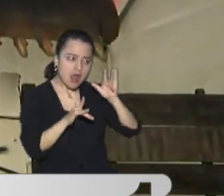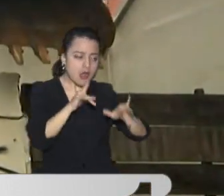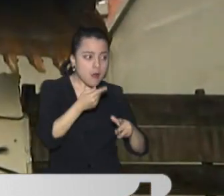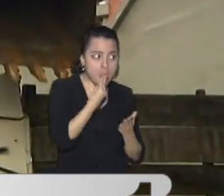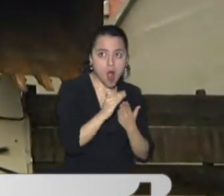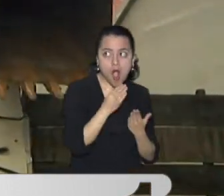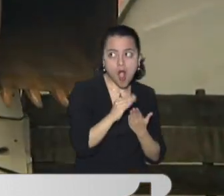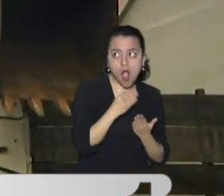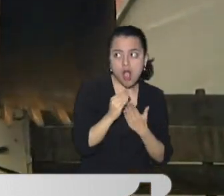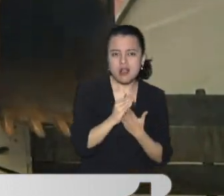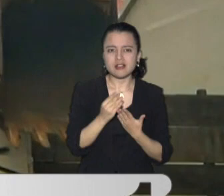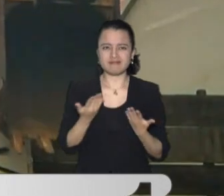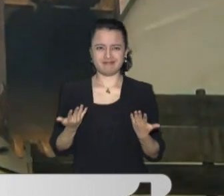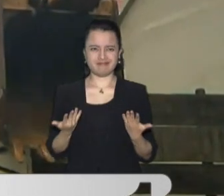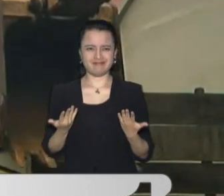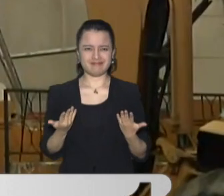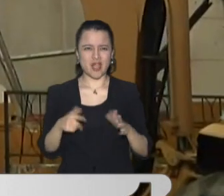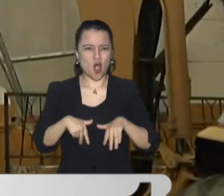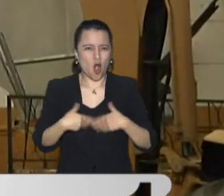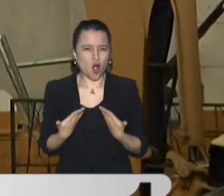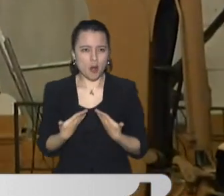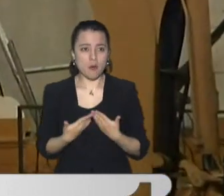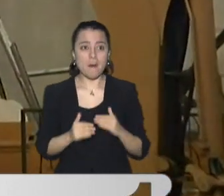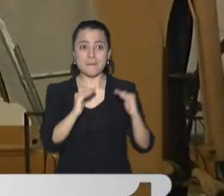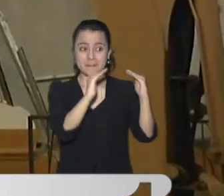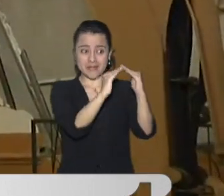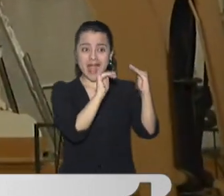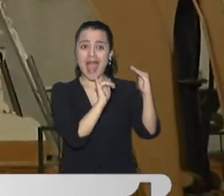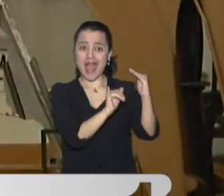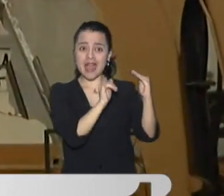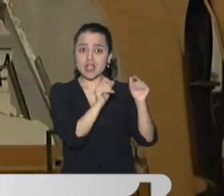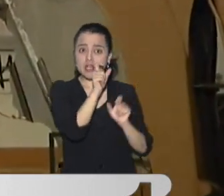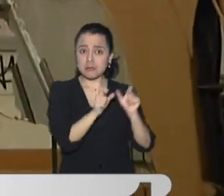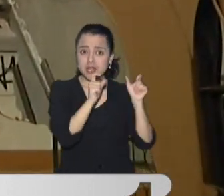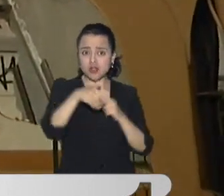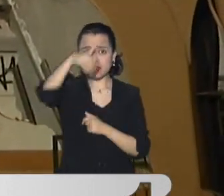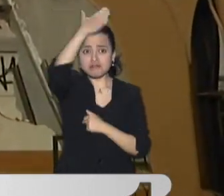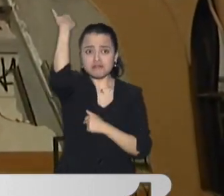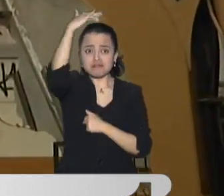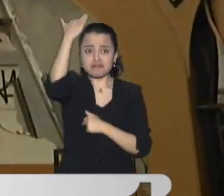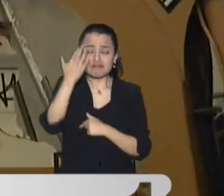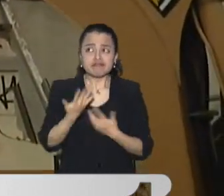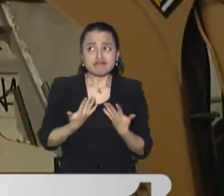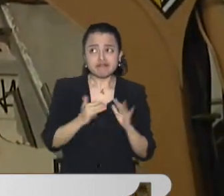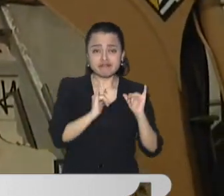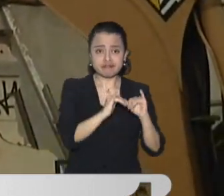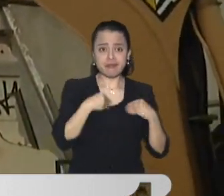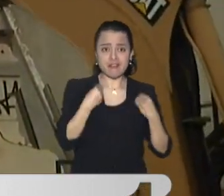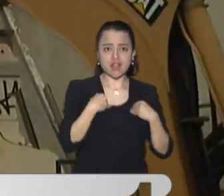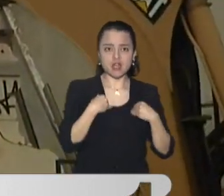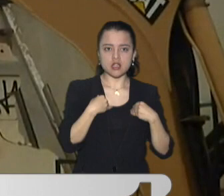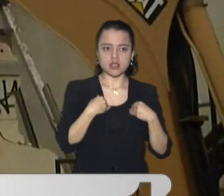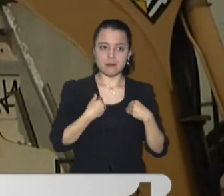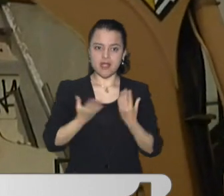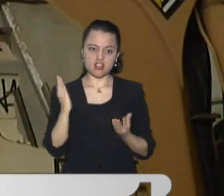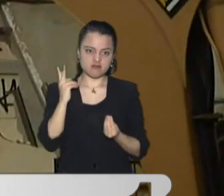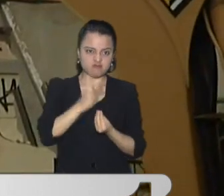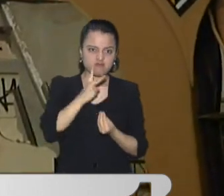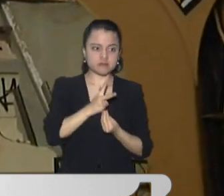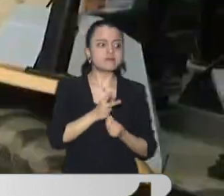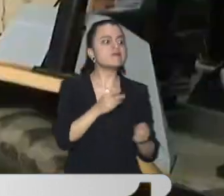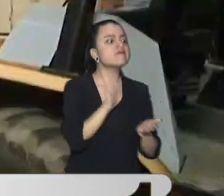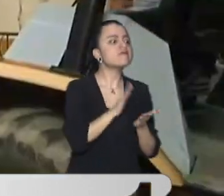habían quitado a unas personas, bandas criminales, para luego dedicarse no solamente al expendio de microtráfico, sino también para